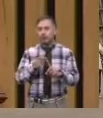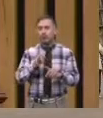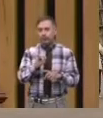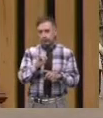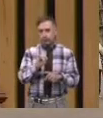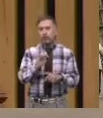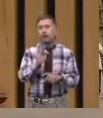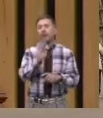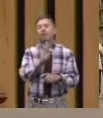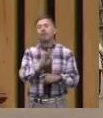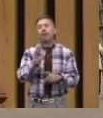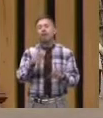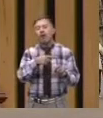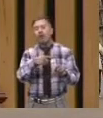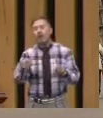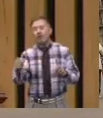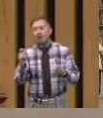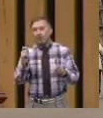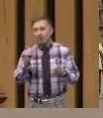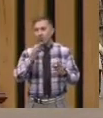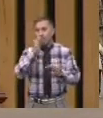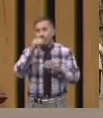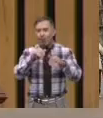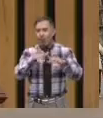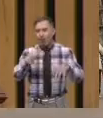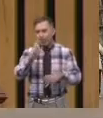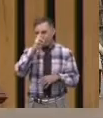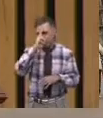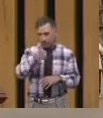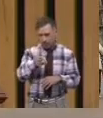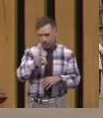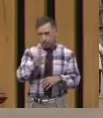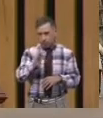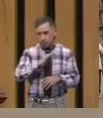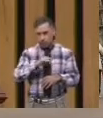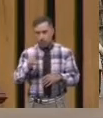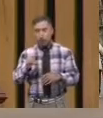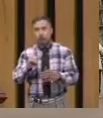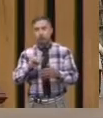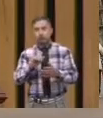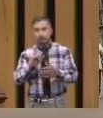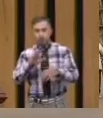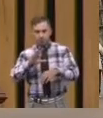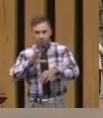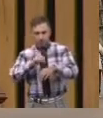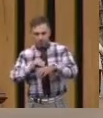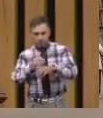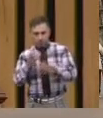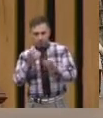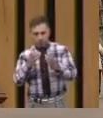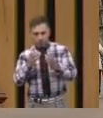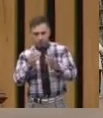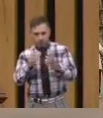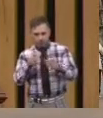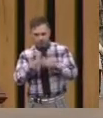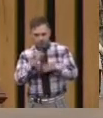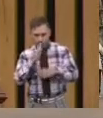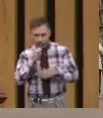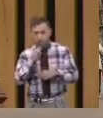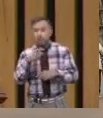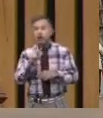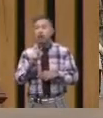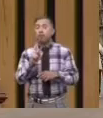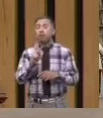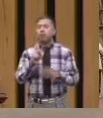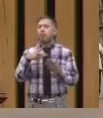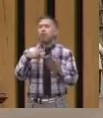periodo de veda para justificar la interrupción de prerrogativas, lo cierto es que en el proyecto